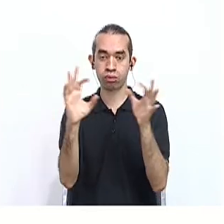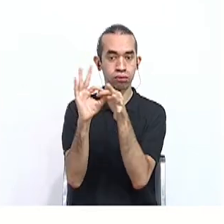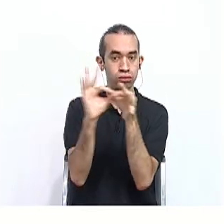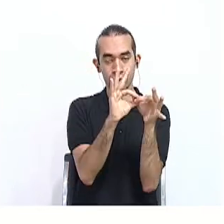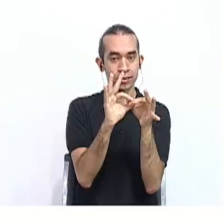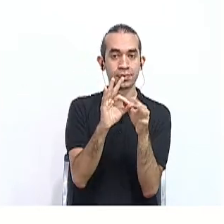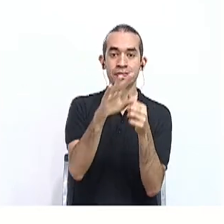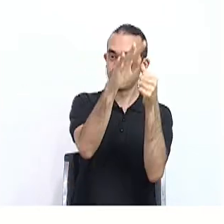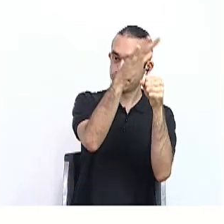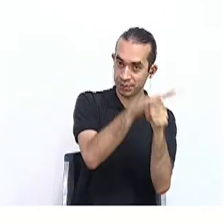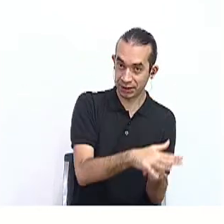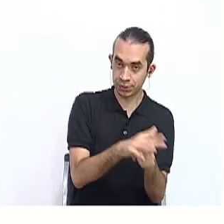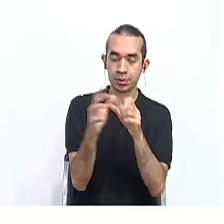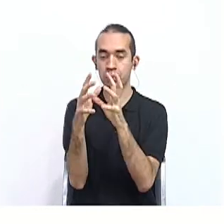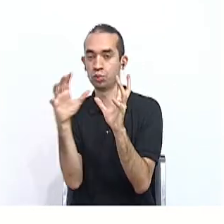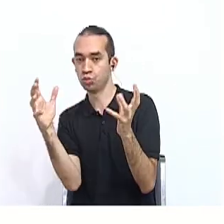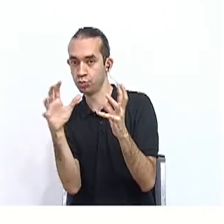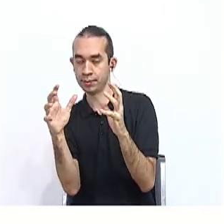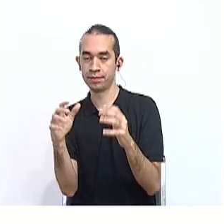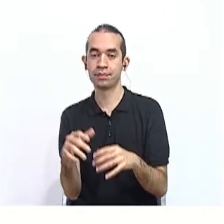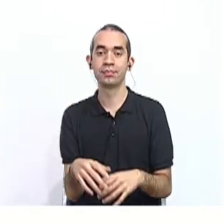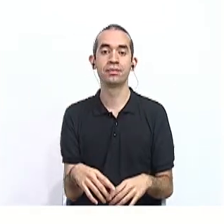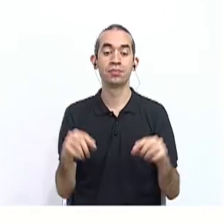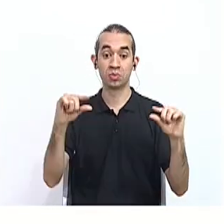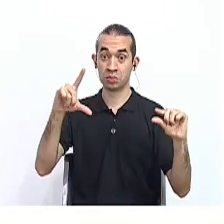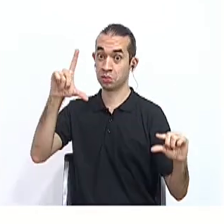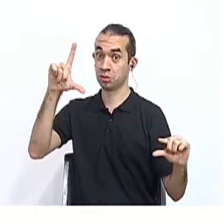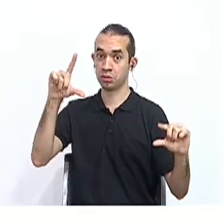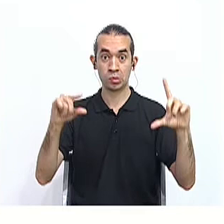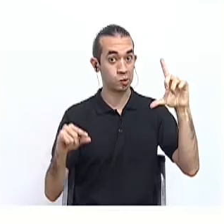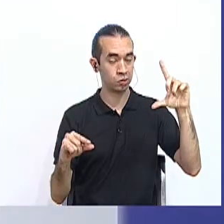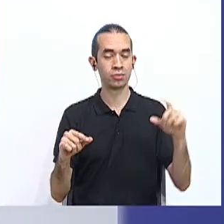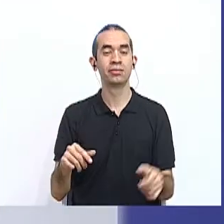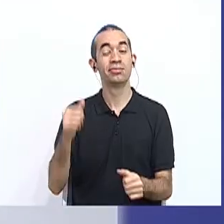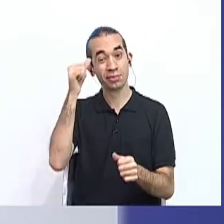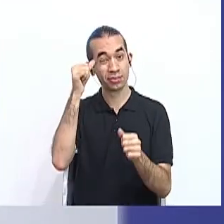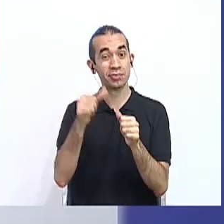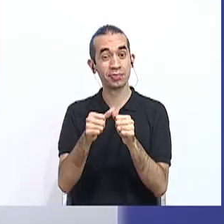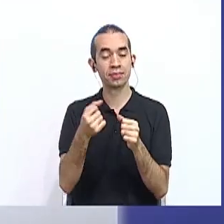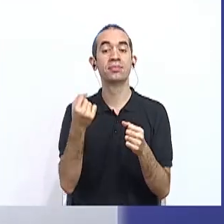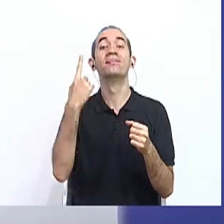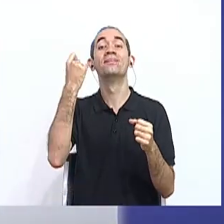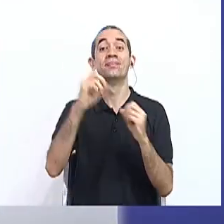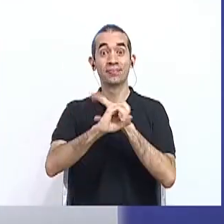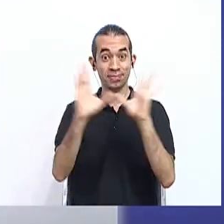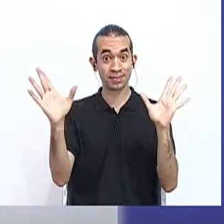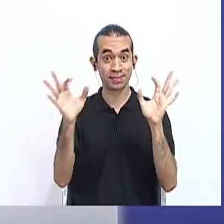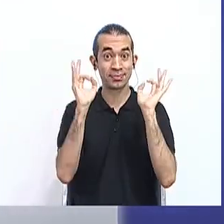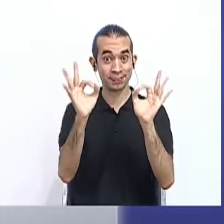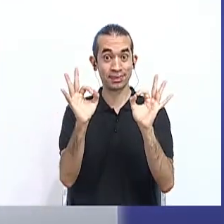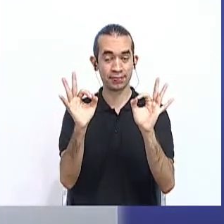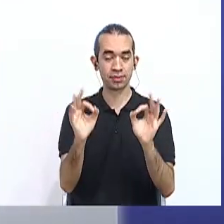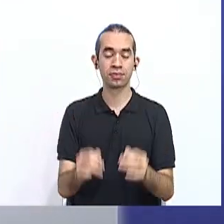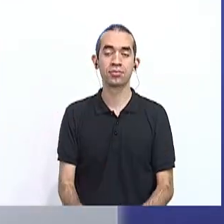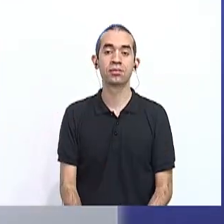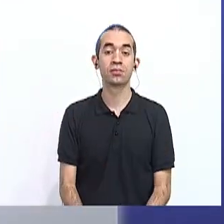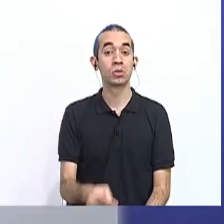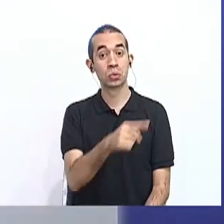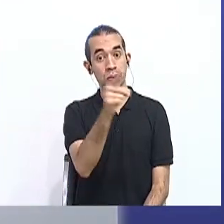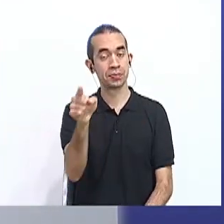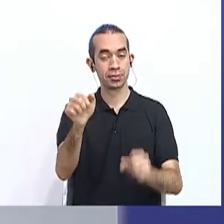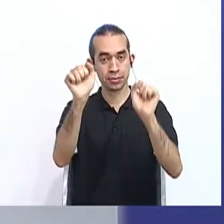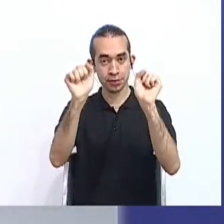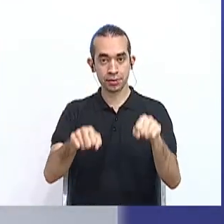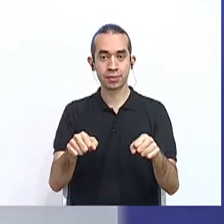la presión y el volumen. Muy bien, ¿está quedando claro? ¿Qué les ha parecido? Muy bien, ya pueden